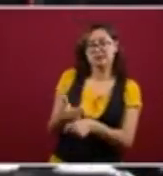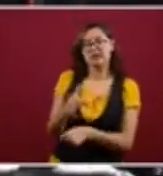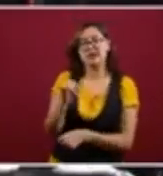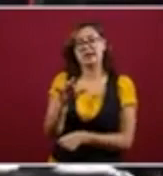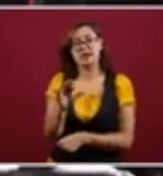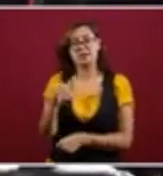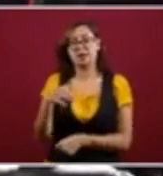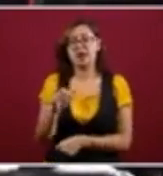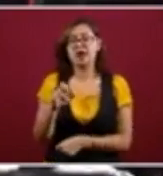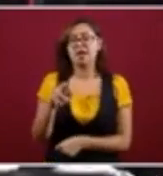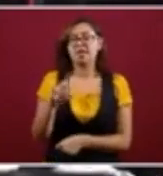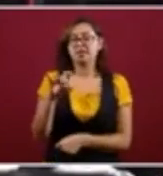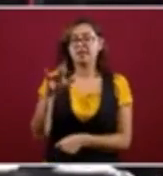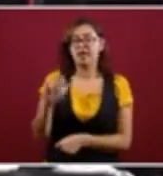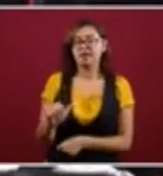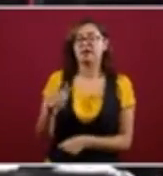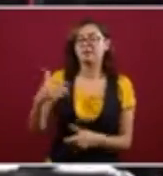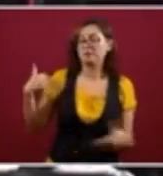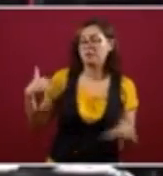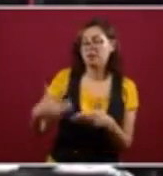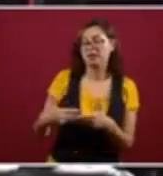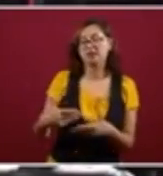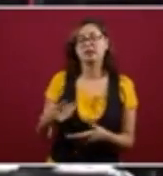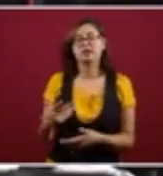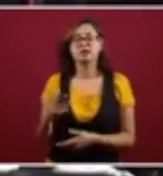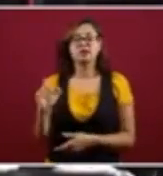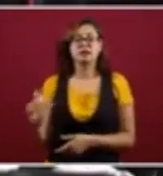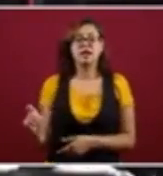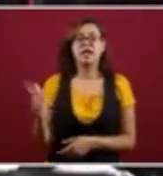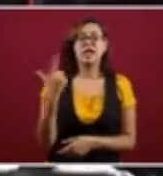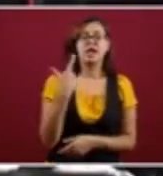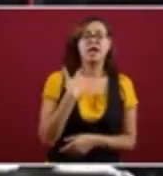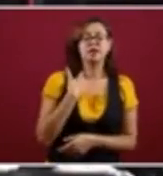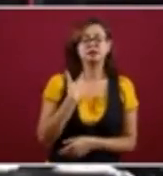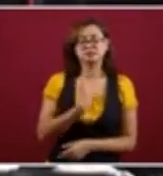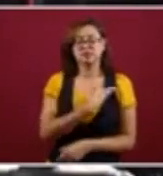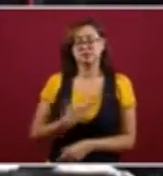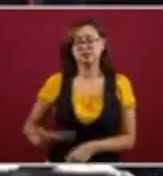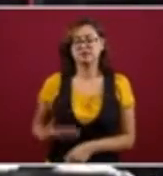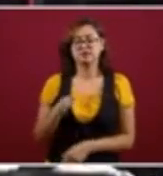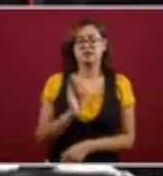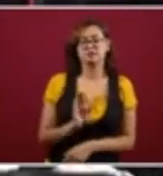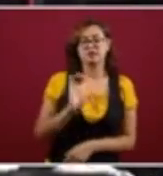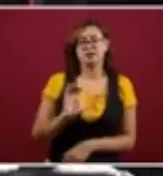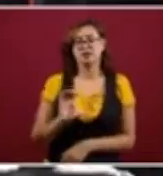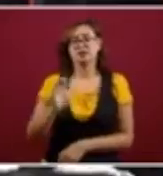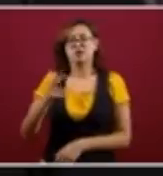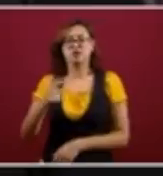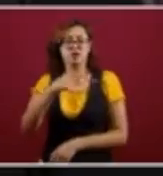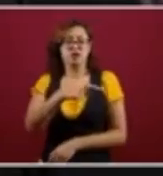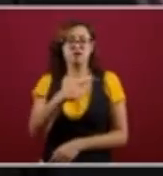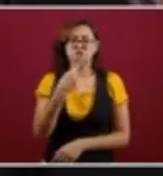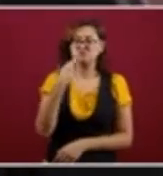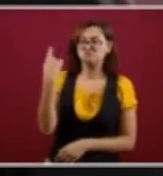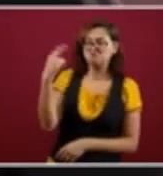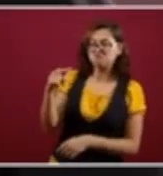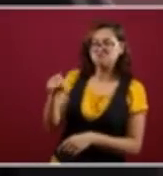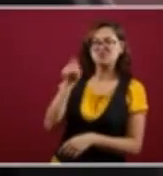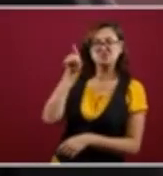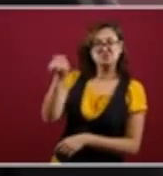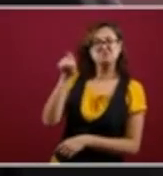días el expresidente Felipe Calderón la acusa de nepotismo. Queríamos saber cuál es su opinión sobre esto, por favor. ¿A